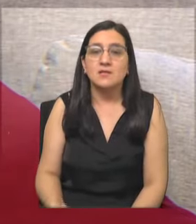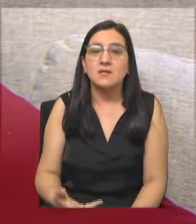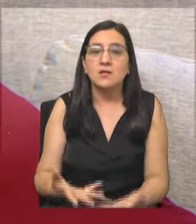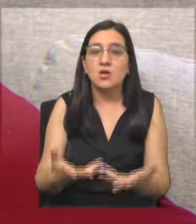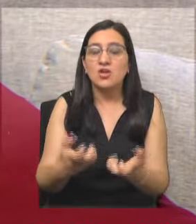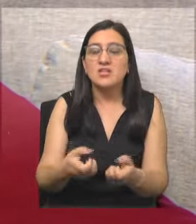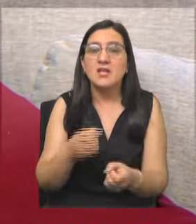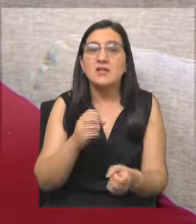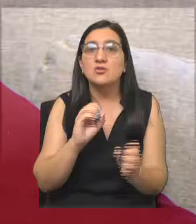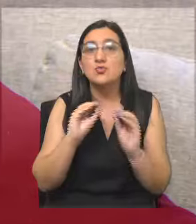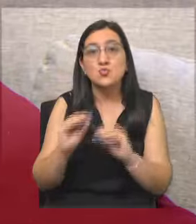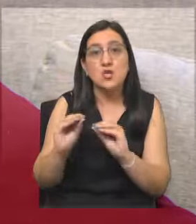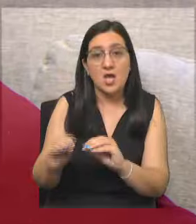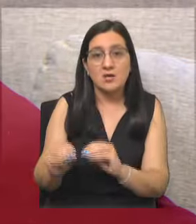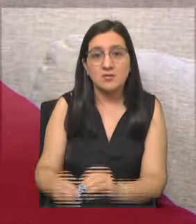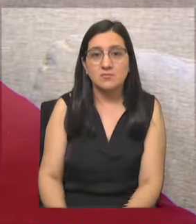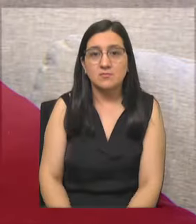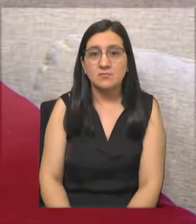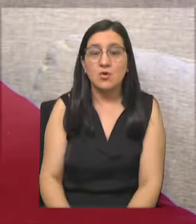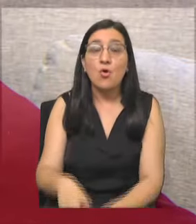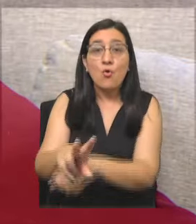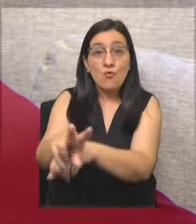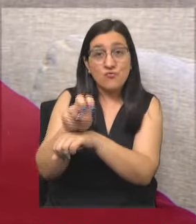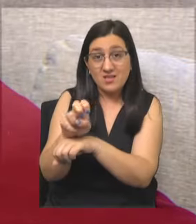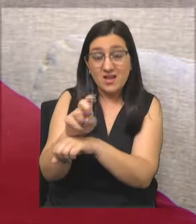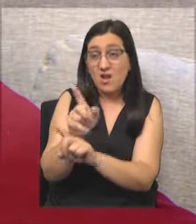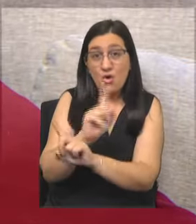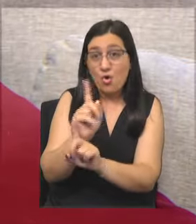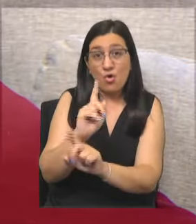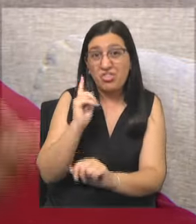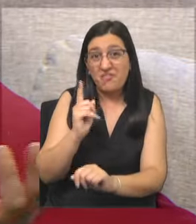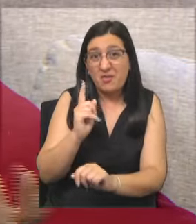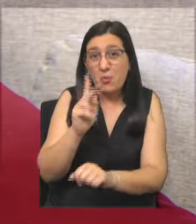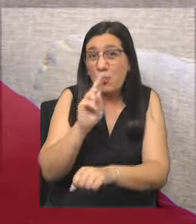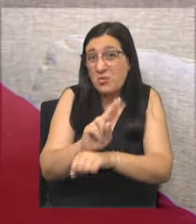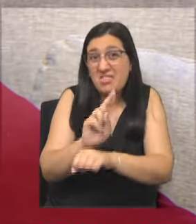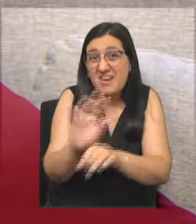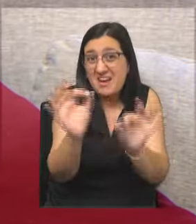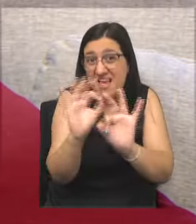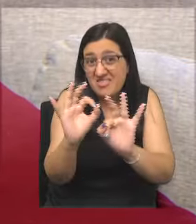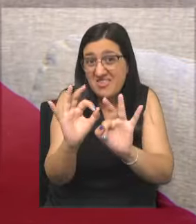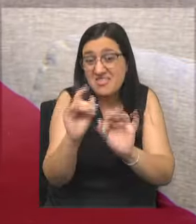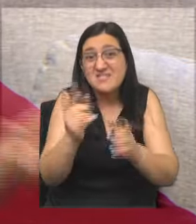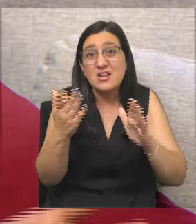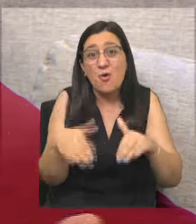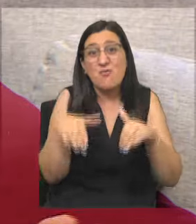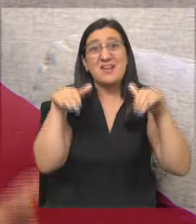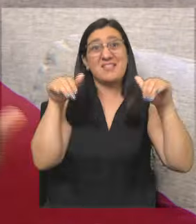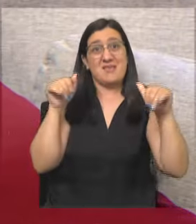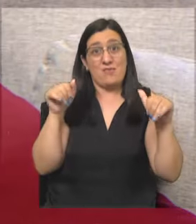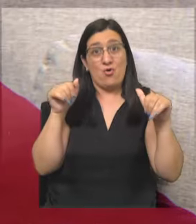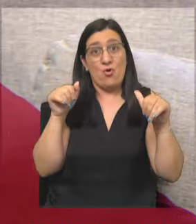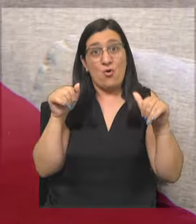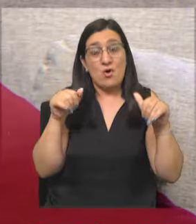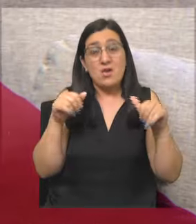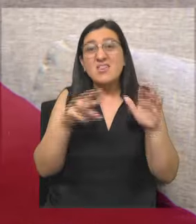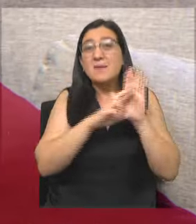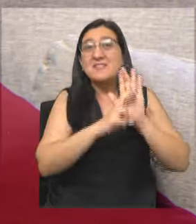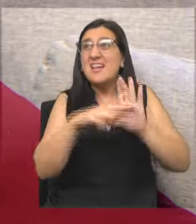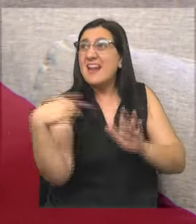quiso enchastrar. Un fiscal no está para cuidar a nadie. Un fiscal tiene la obligación de representarnos a todos nosotros, los